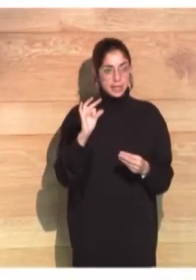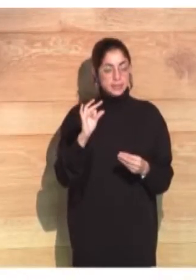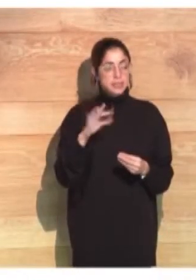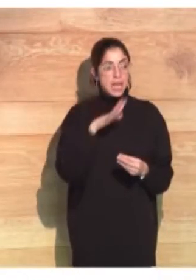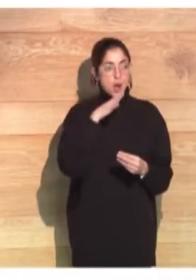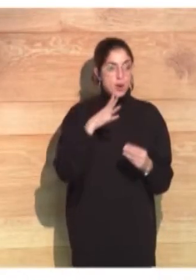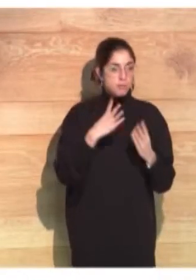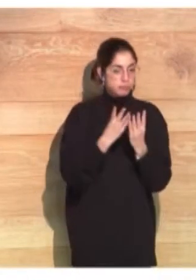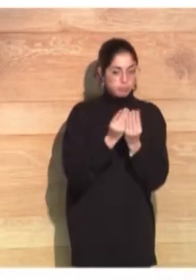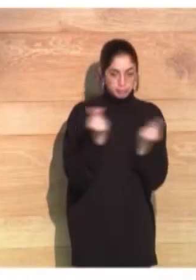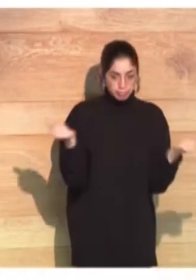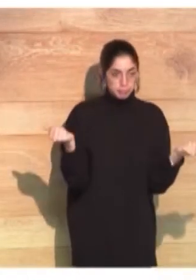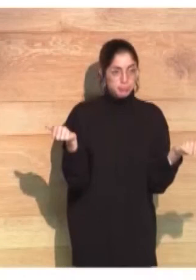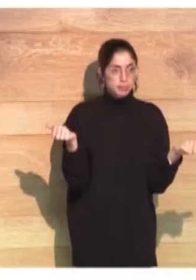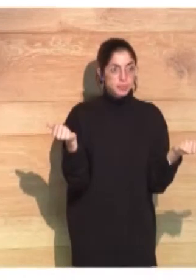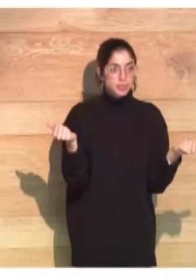están desapareciendo.